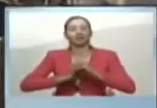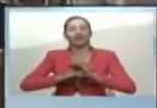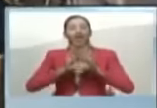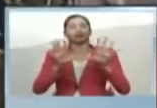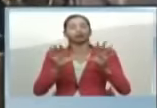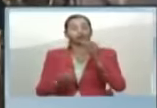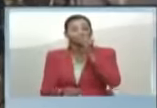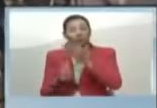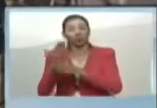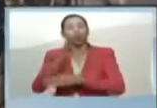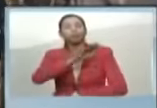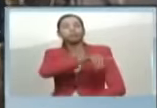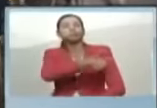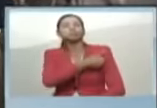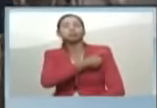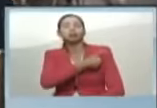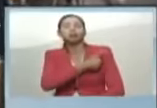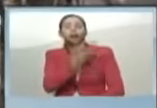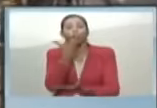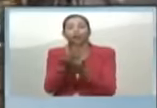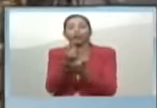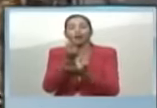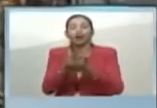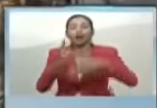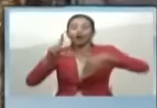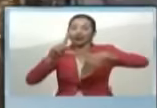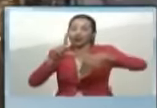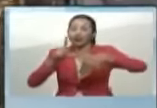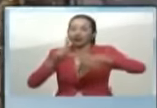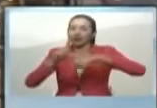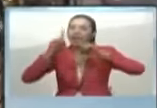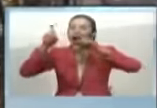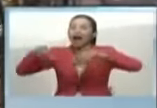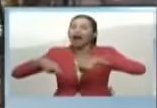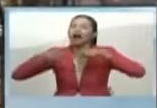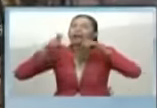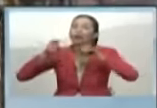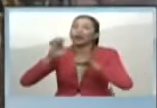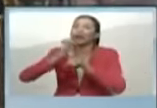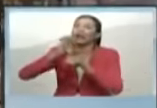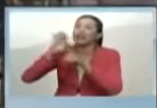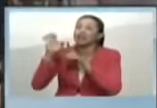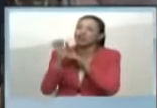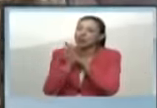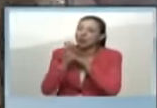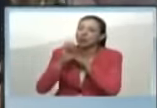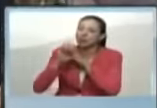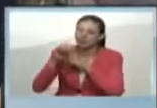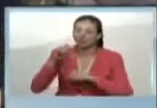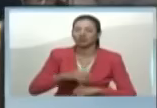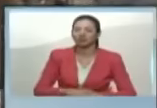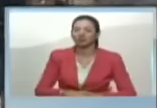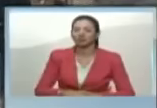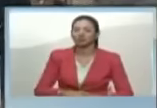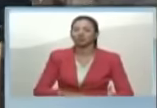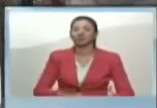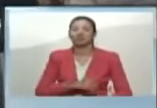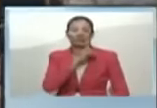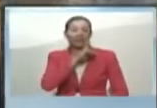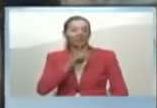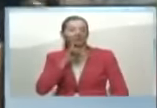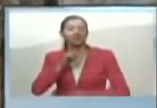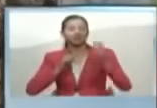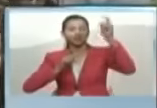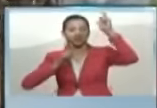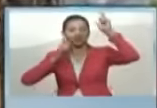Universidad Comunal Latinoamericana Agroecológica y Transdisciplinaria Comandante Hugo